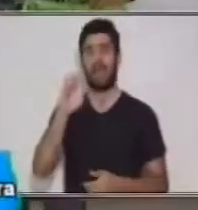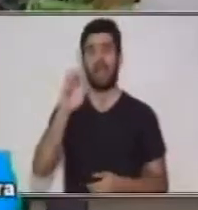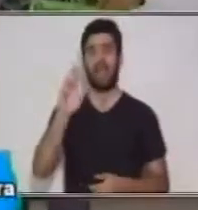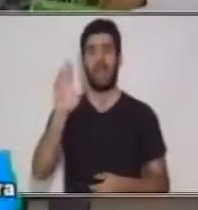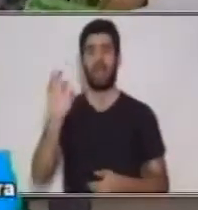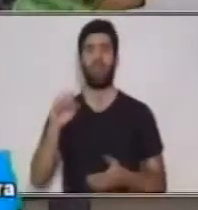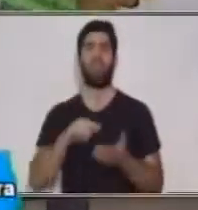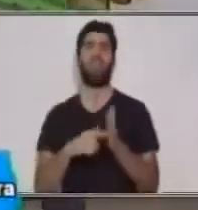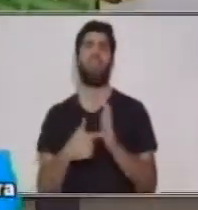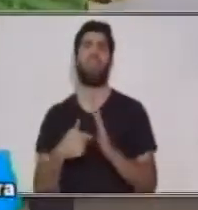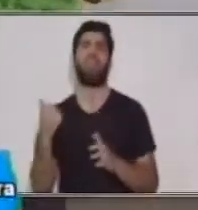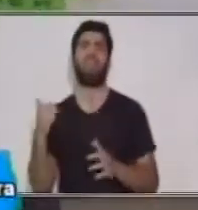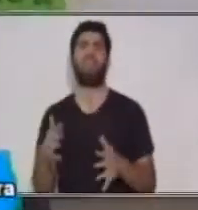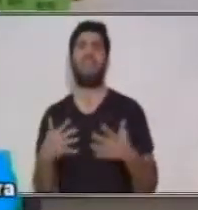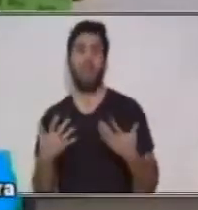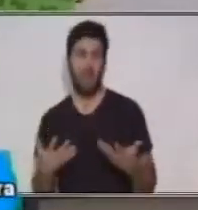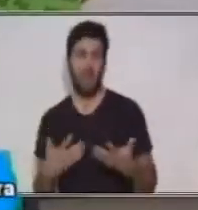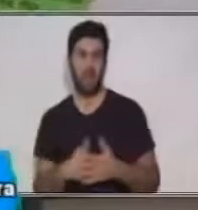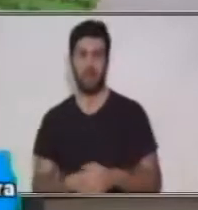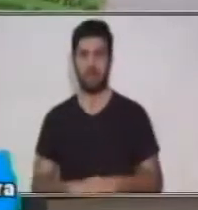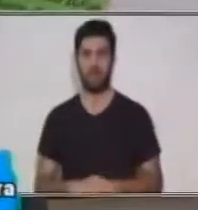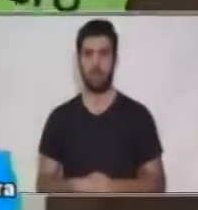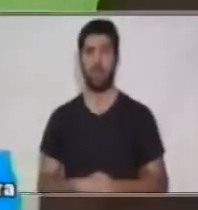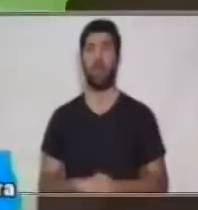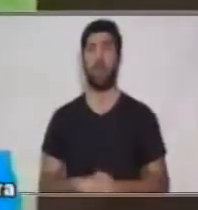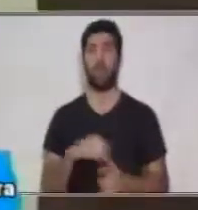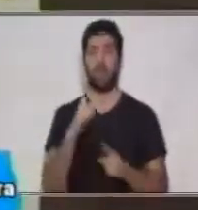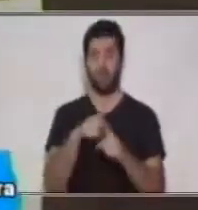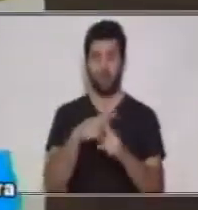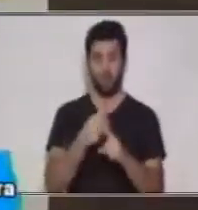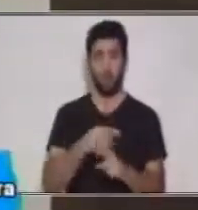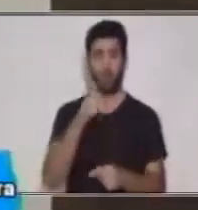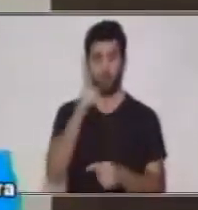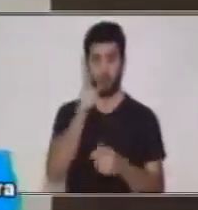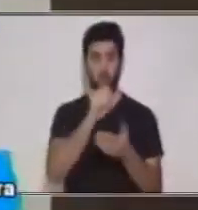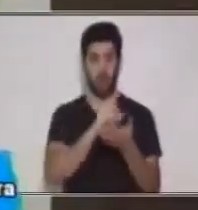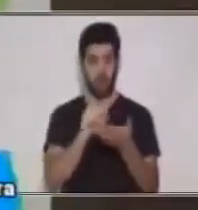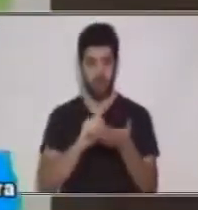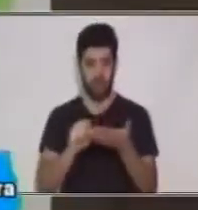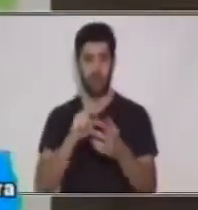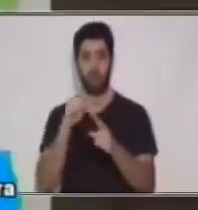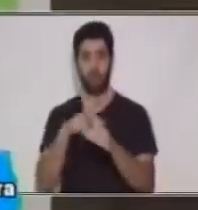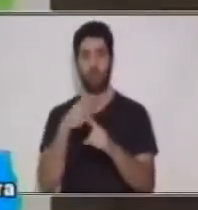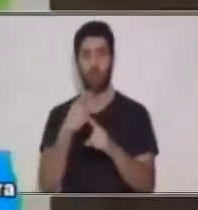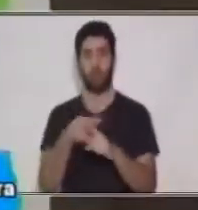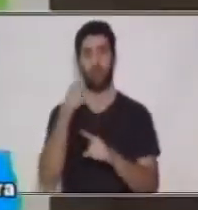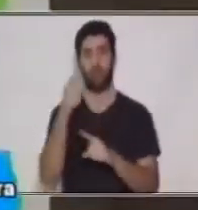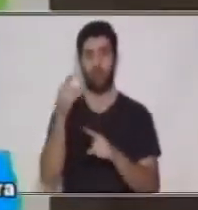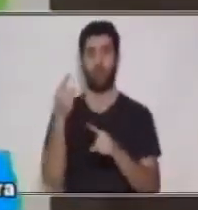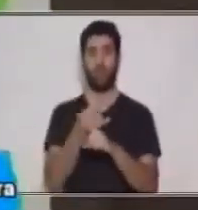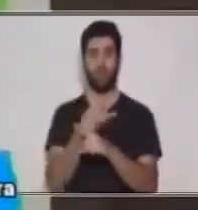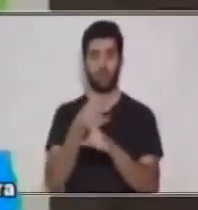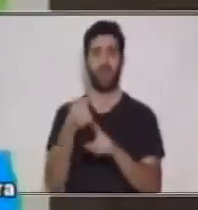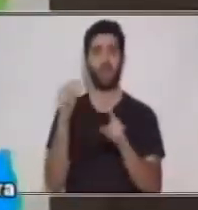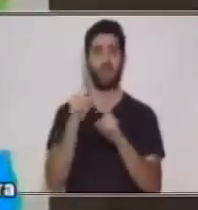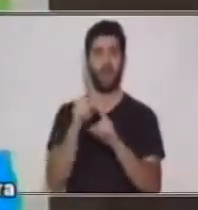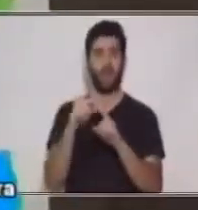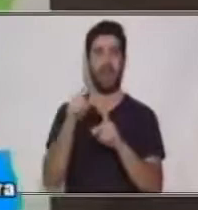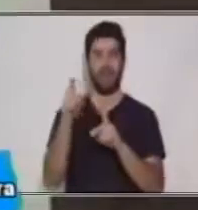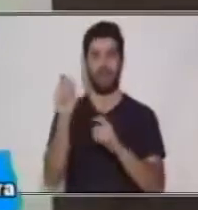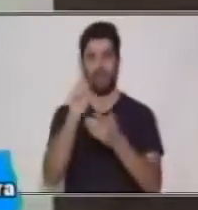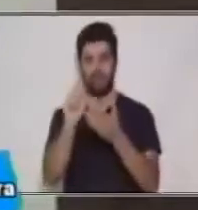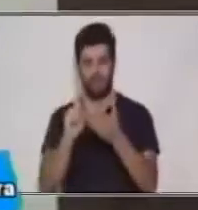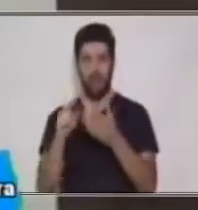¿Qué palabra construimos? Pero cuando tú escribes, cuando tú estás utilizando la estructuración de las palabras para escribir un